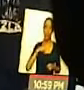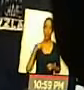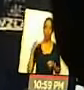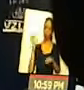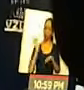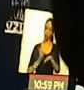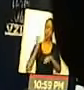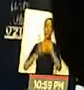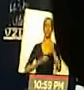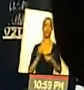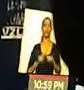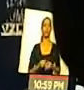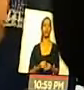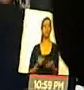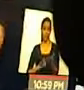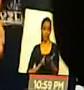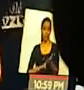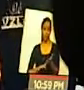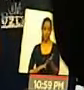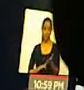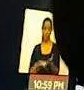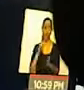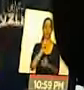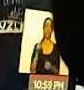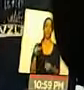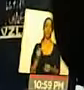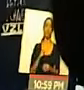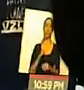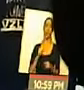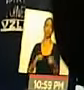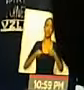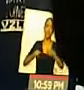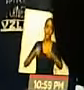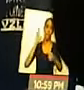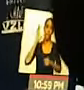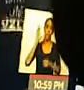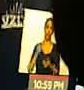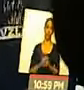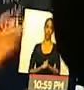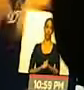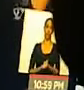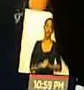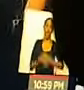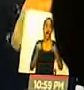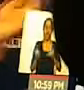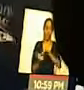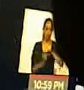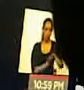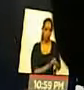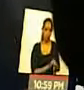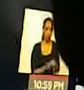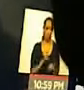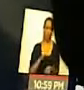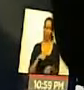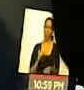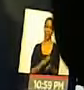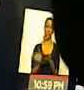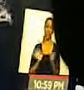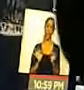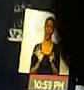hacer. ¿Verdad? Para que estos personajes no entreguen la patria. Ahora bien, no le puede pasar nada a